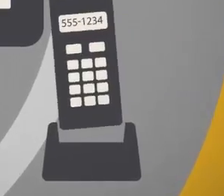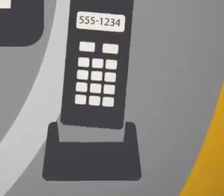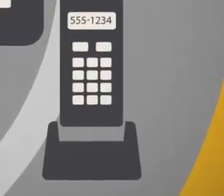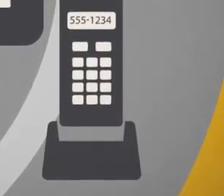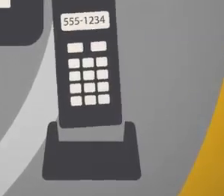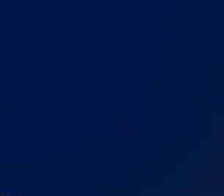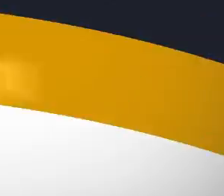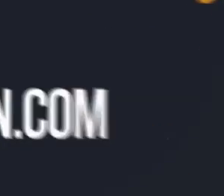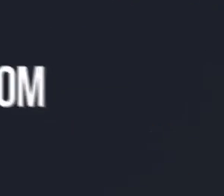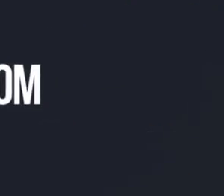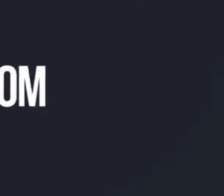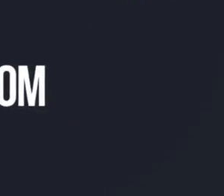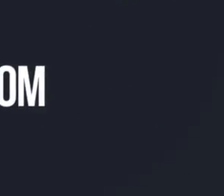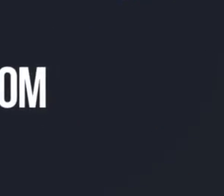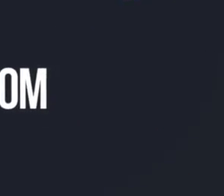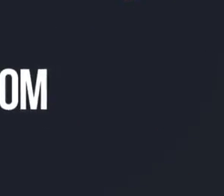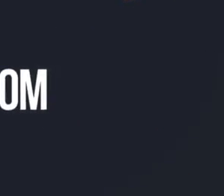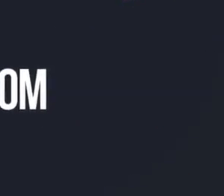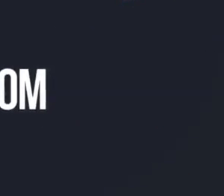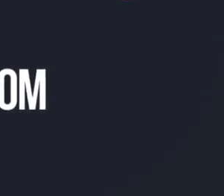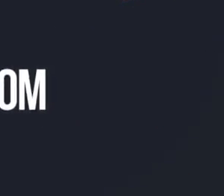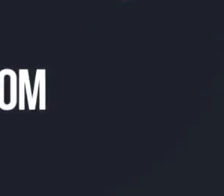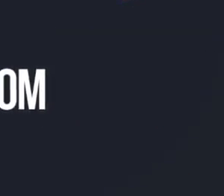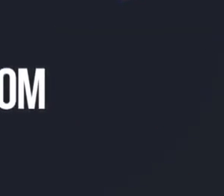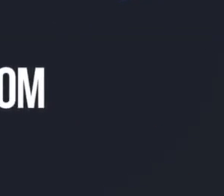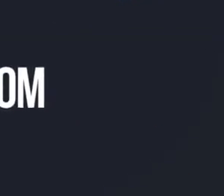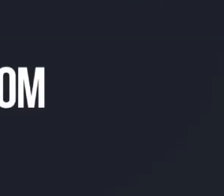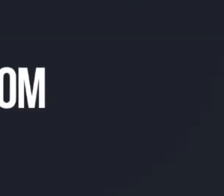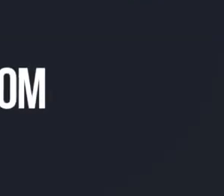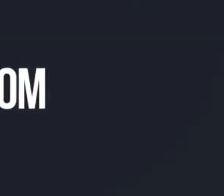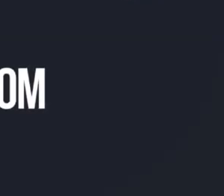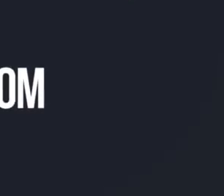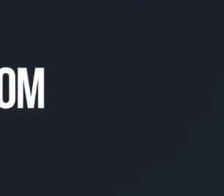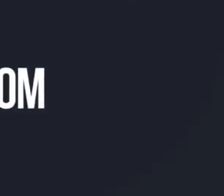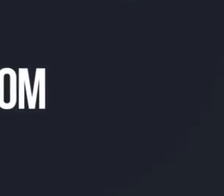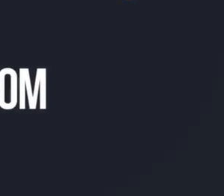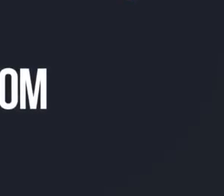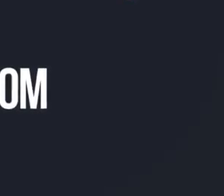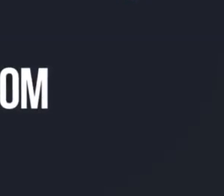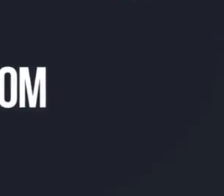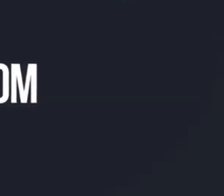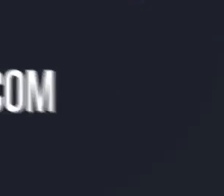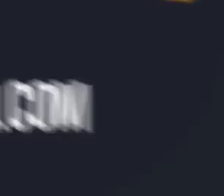niveles increíbles. Anímate a pautar con nosotros.